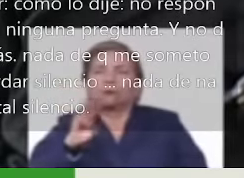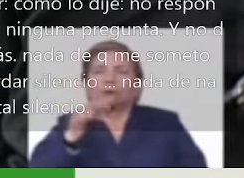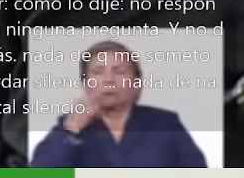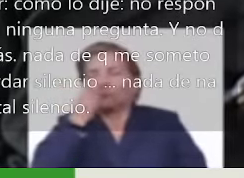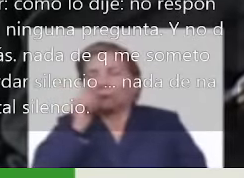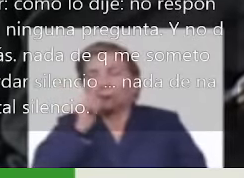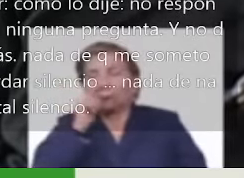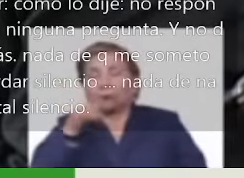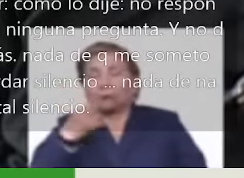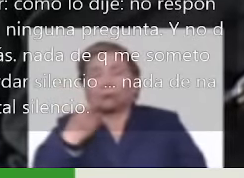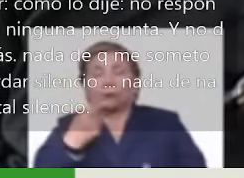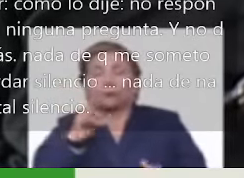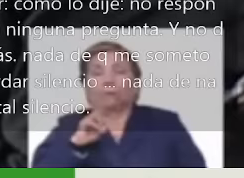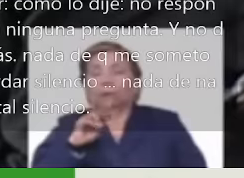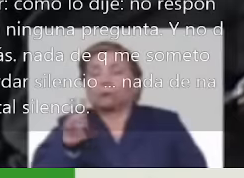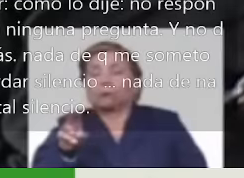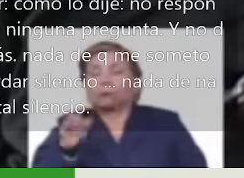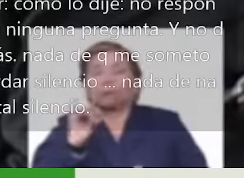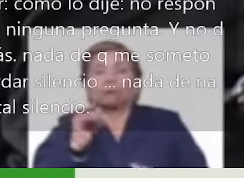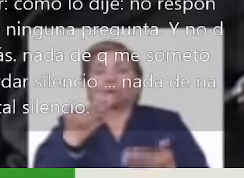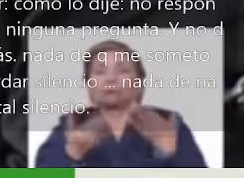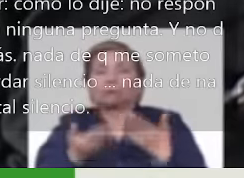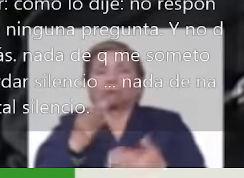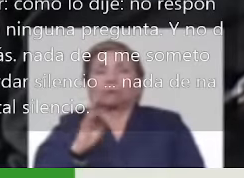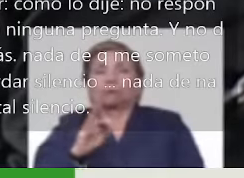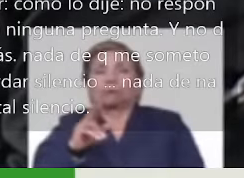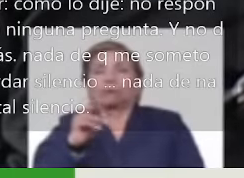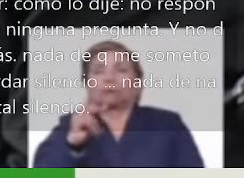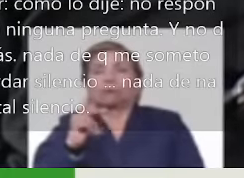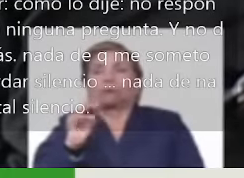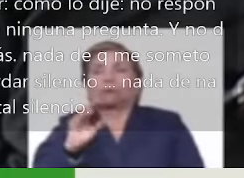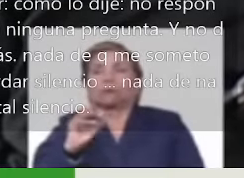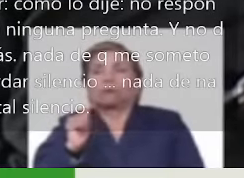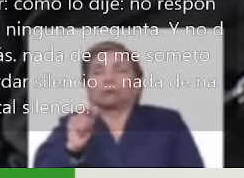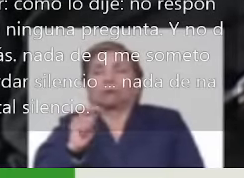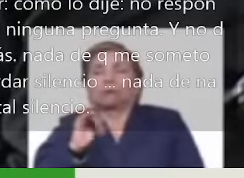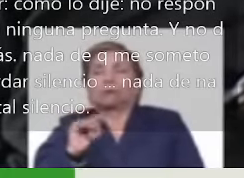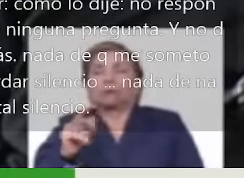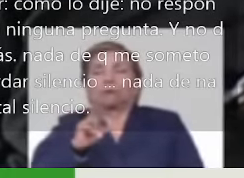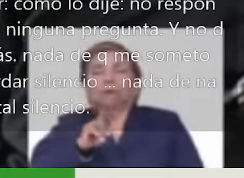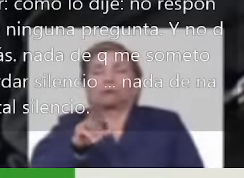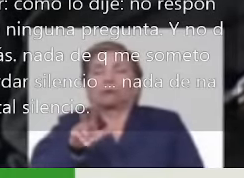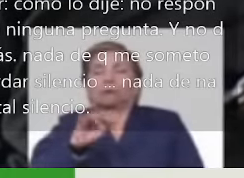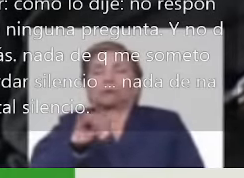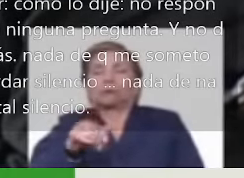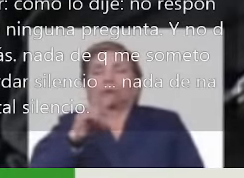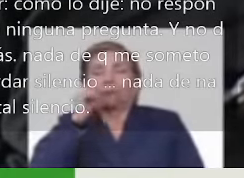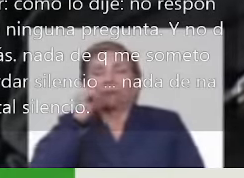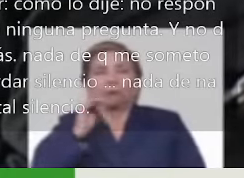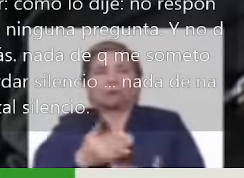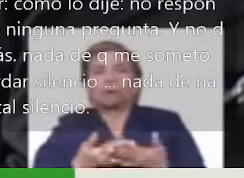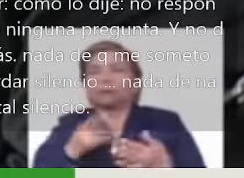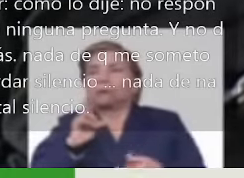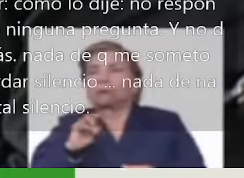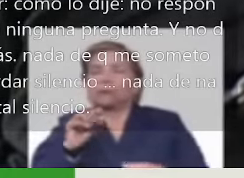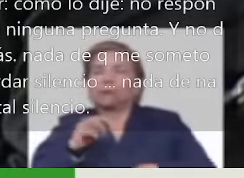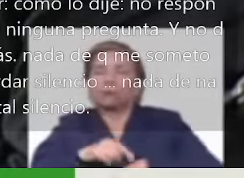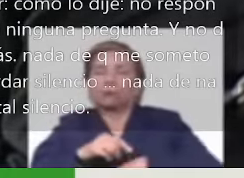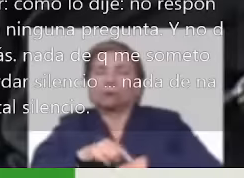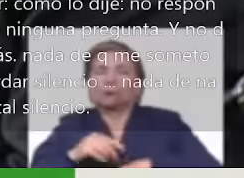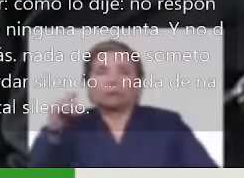de 2022 y el viaje del presunto Fray Vázquez Castillo el 23 de junio de 2022 a esa